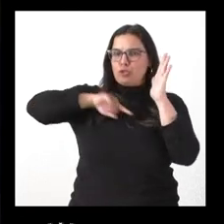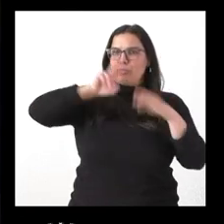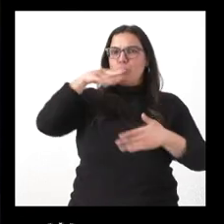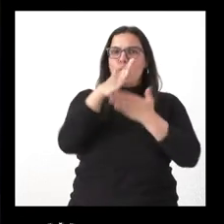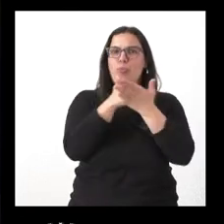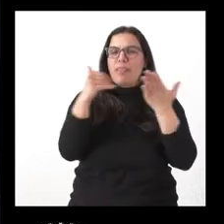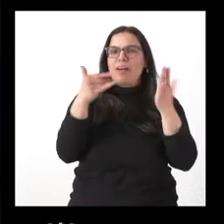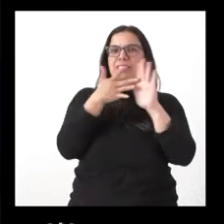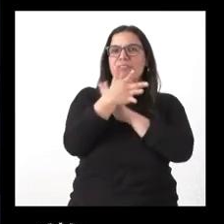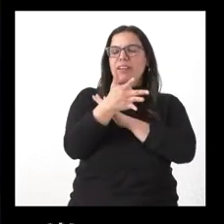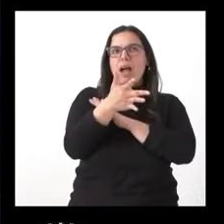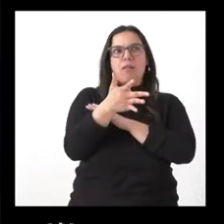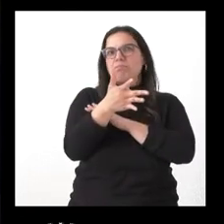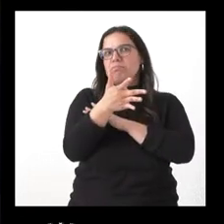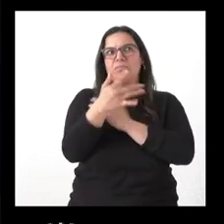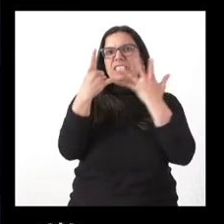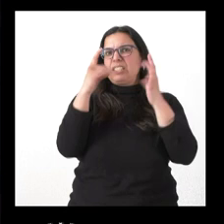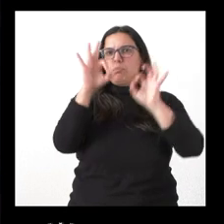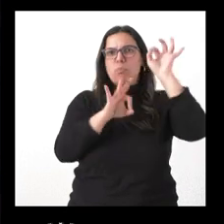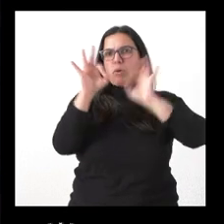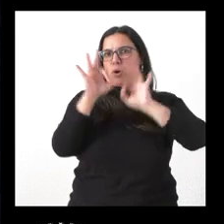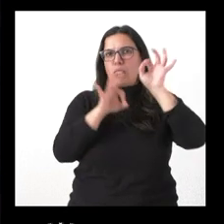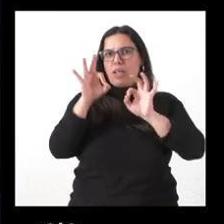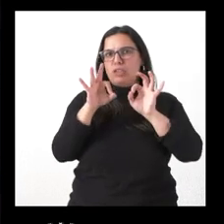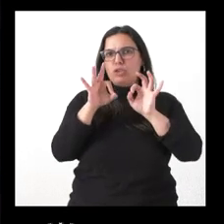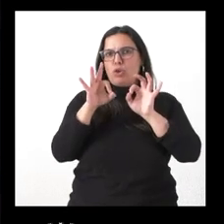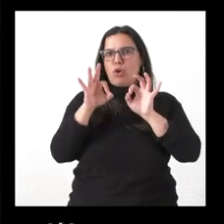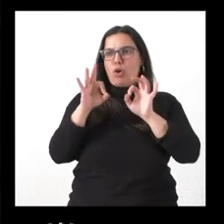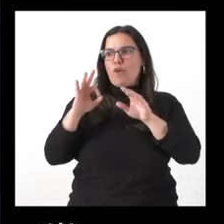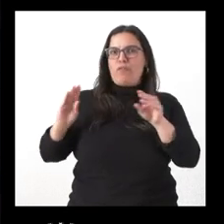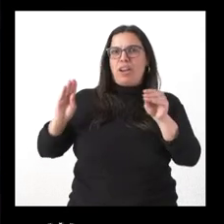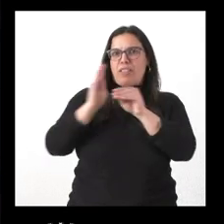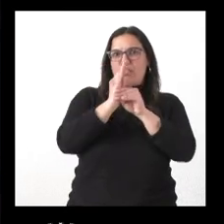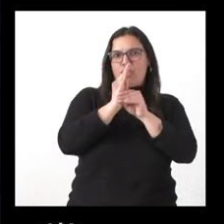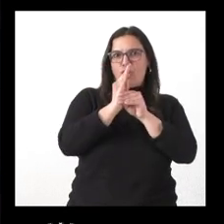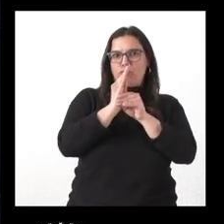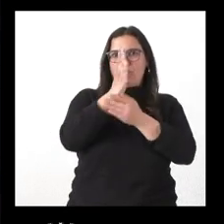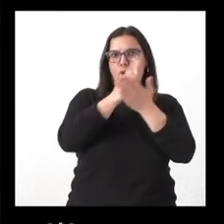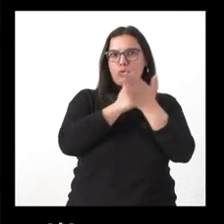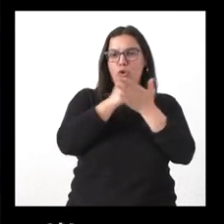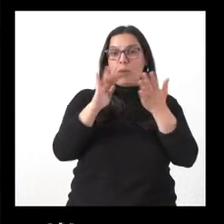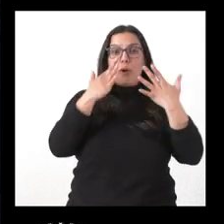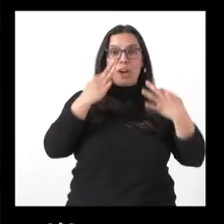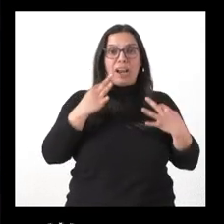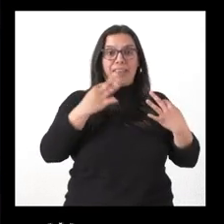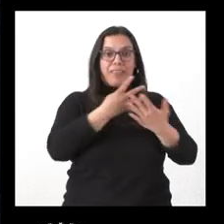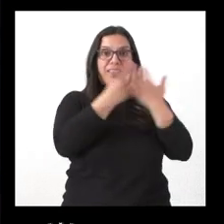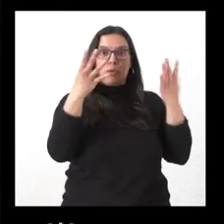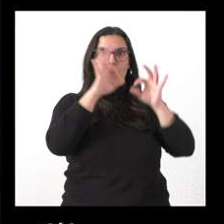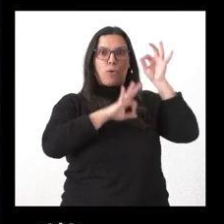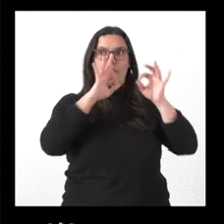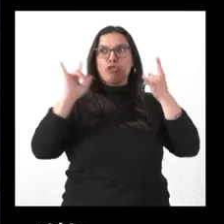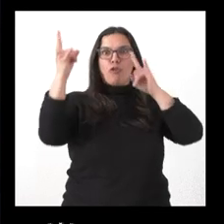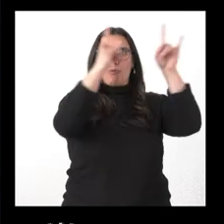representa apenas el 6% en financiación autonómica respecto total del modelo Pero tenemos el 19% de la superficie forestal